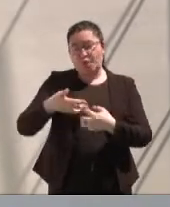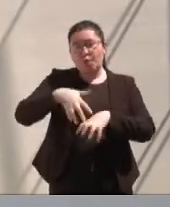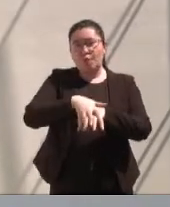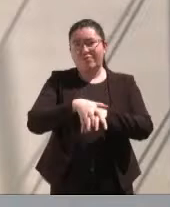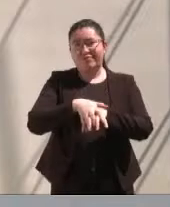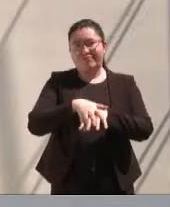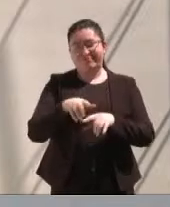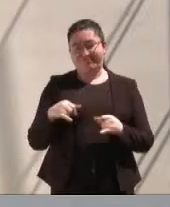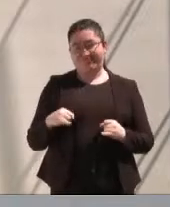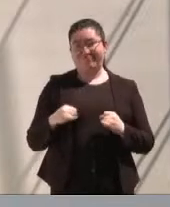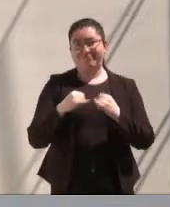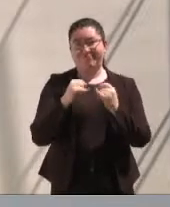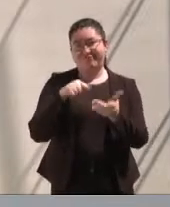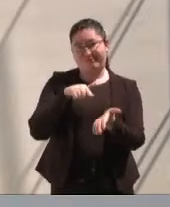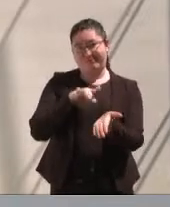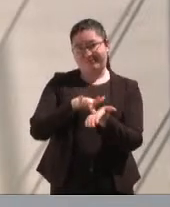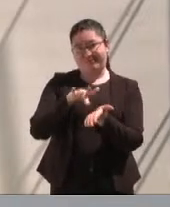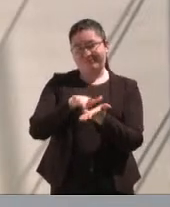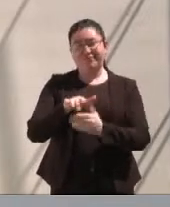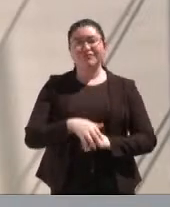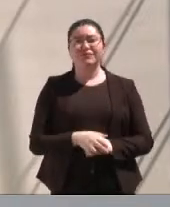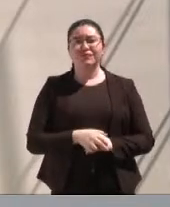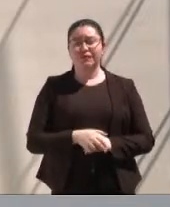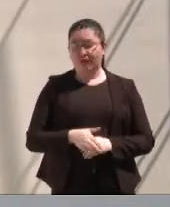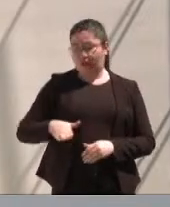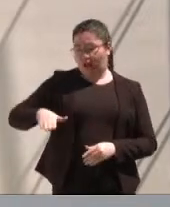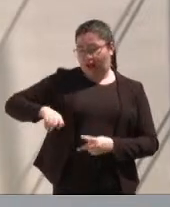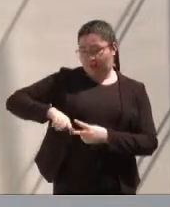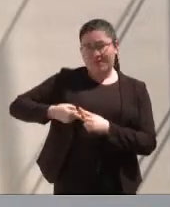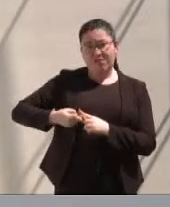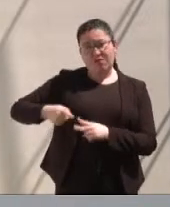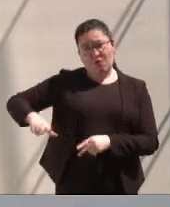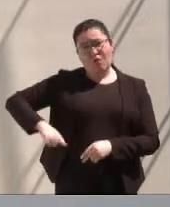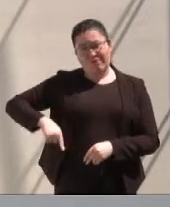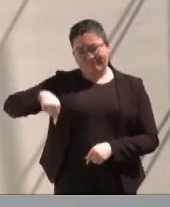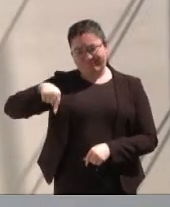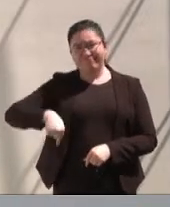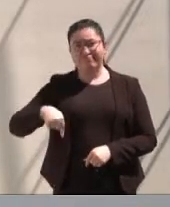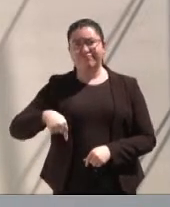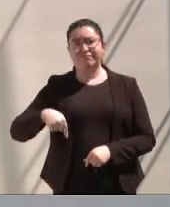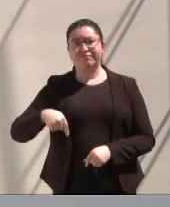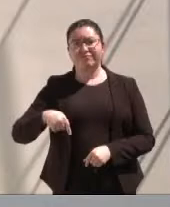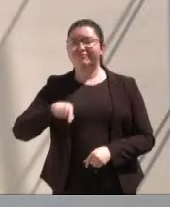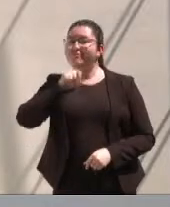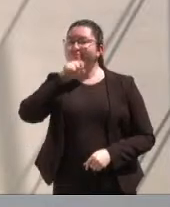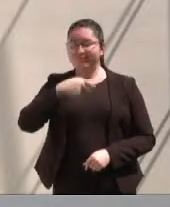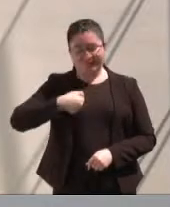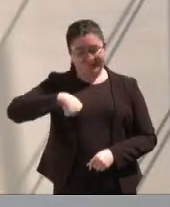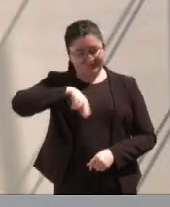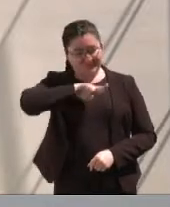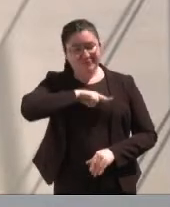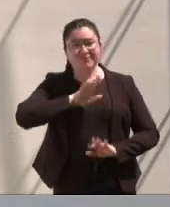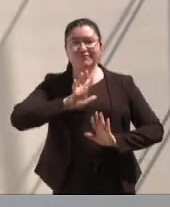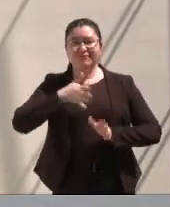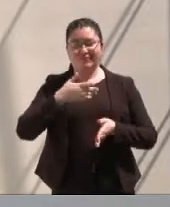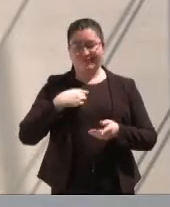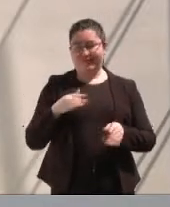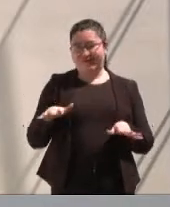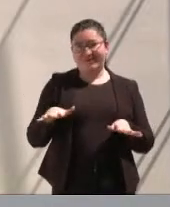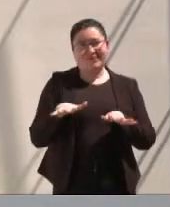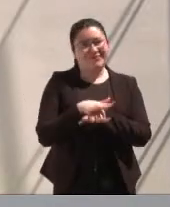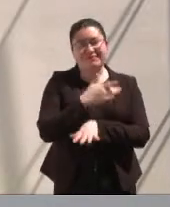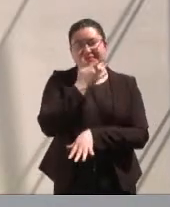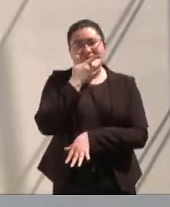institucionales. Desde el primer momento de esta administración, e incluso desde que nos encontrábamos en proceso de transición,